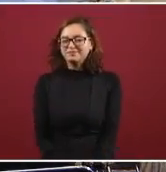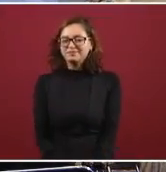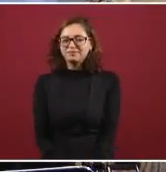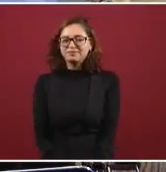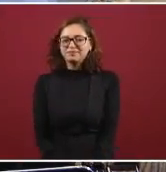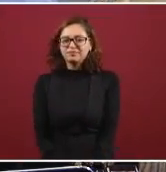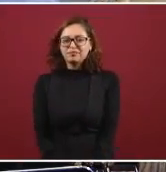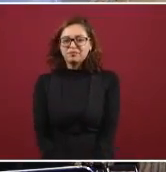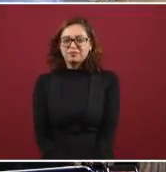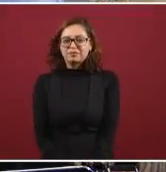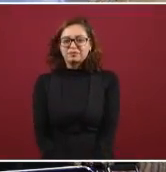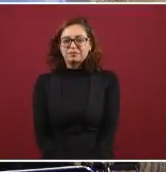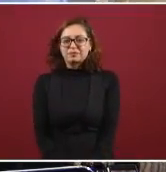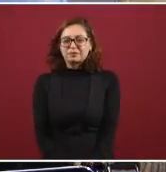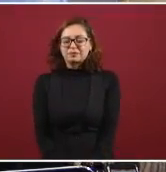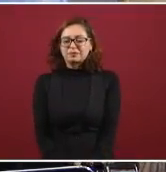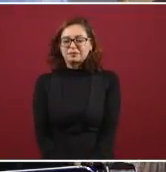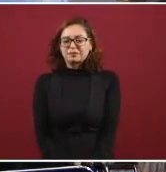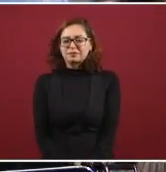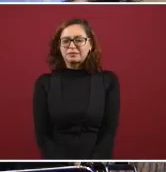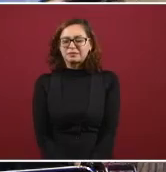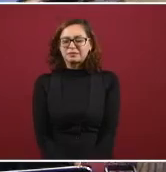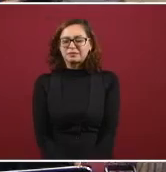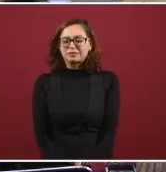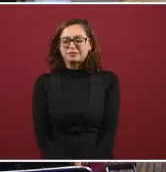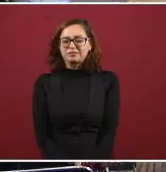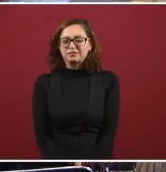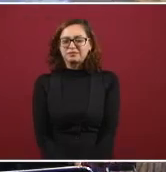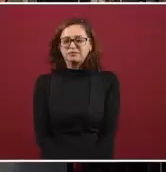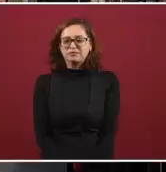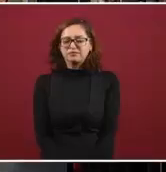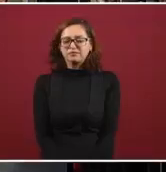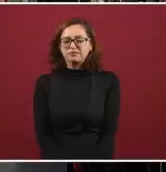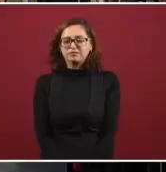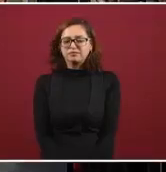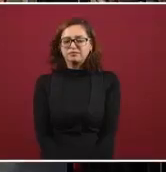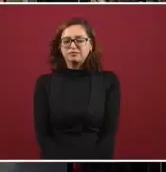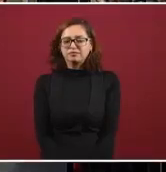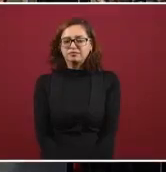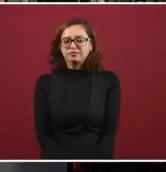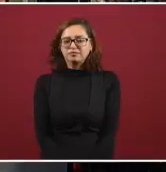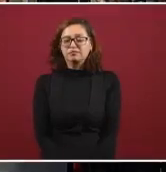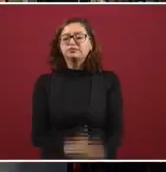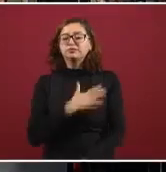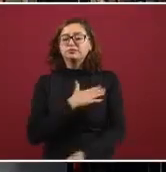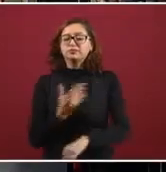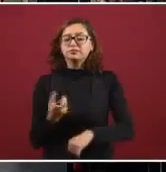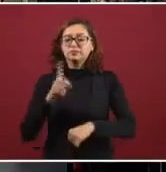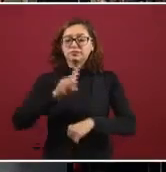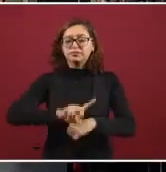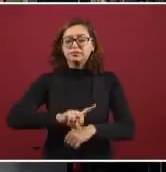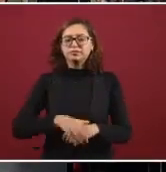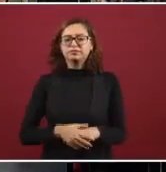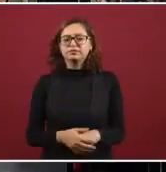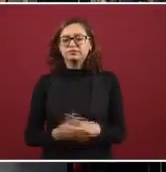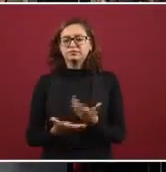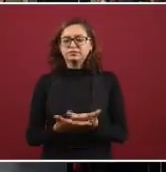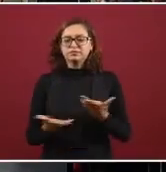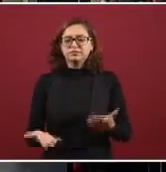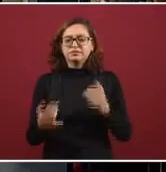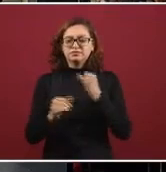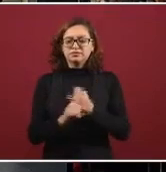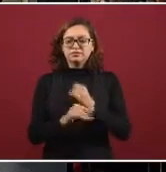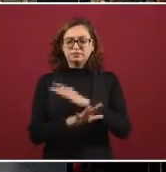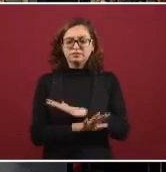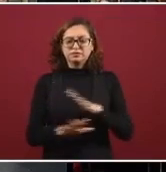público, difundir este departamento ante estas? Gracias, buenos días. Ante esta información que se ha dado